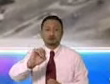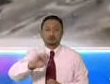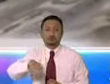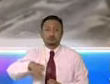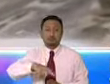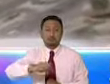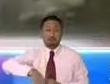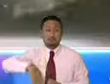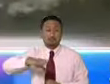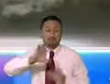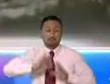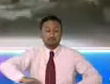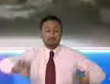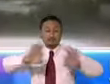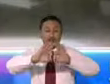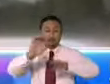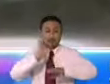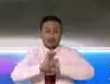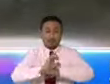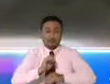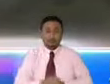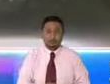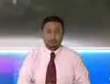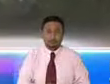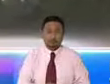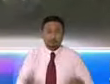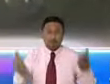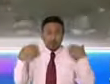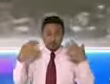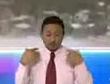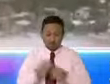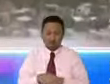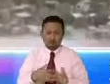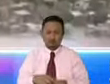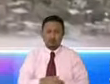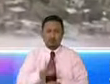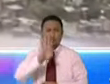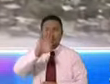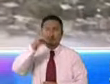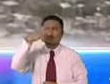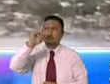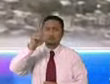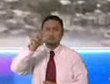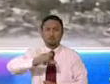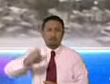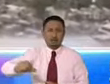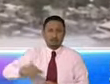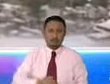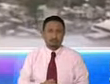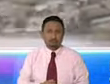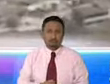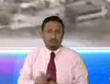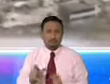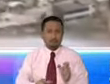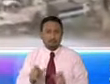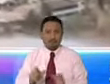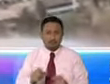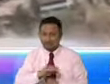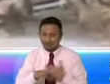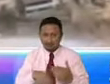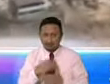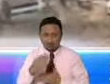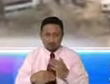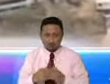que cuenta el país. Guayaquil es una metrópoli con cerca de 4 millones de habitantes que acoge a muchos ciudadanos del